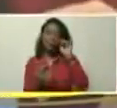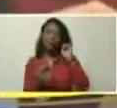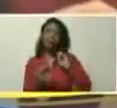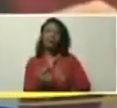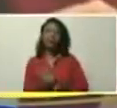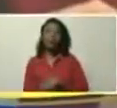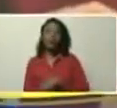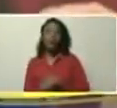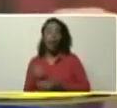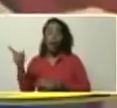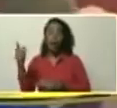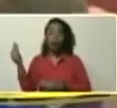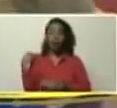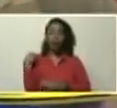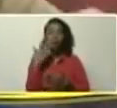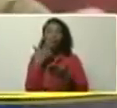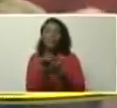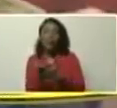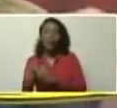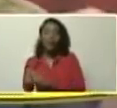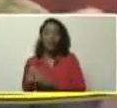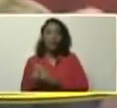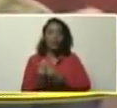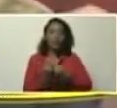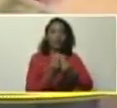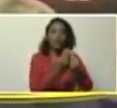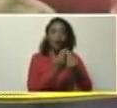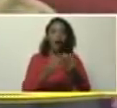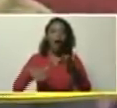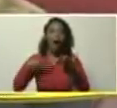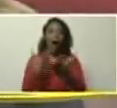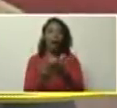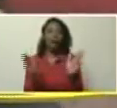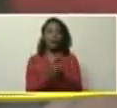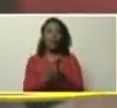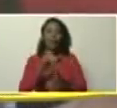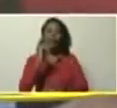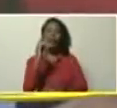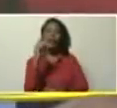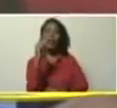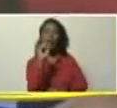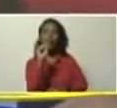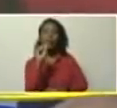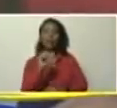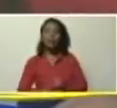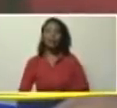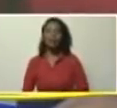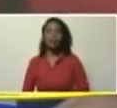me pidió que lo acompañara hasta Santa Inés.